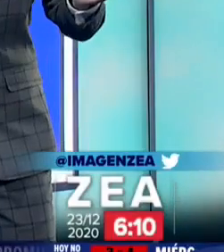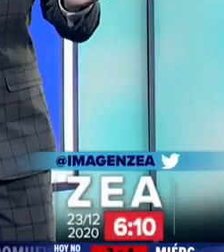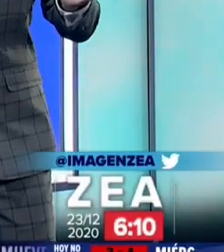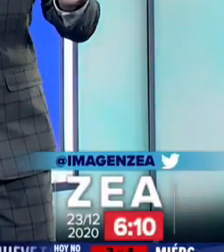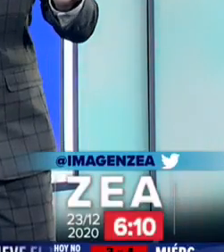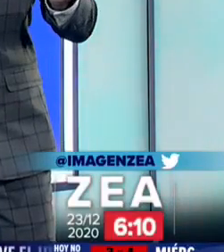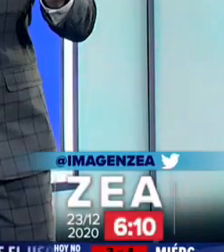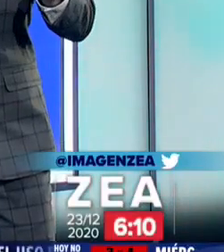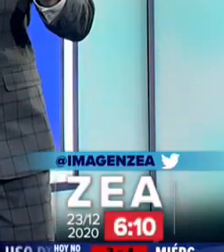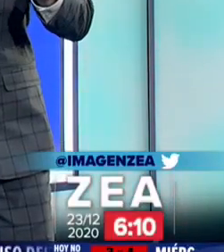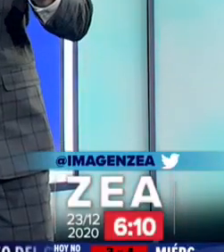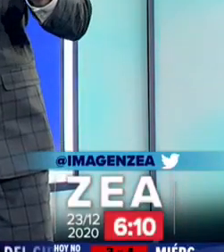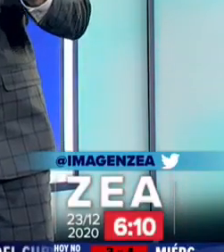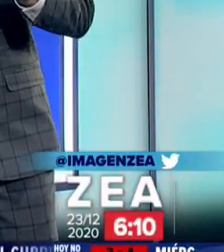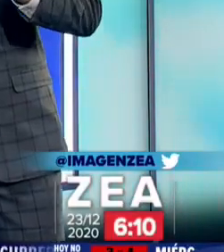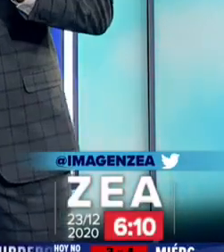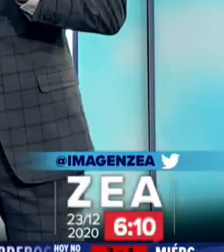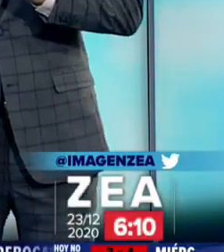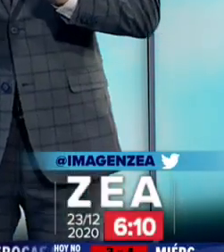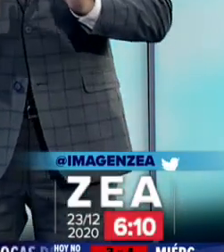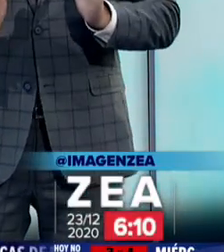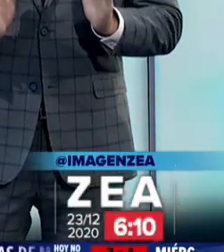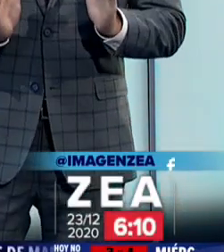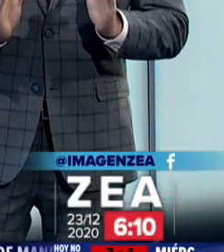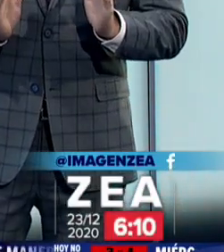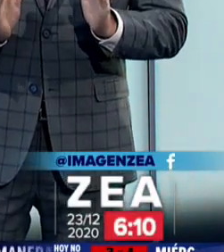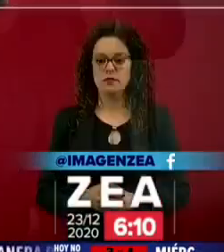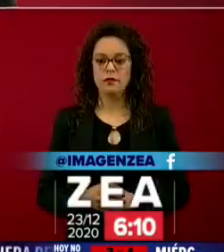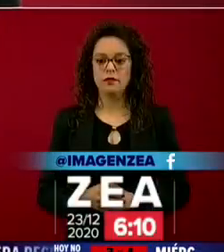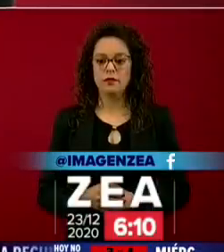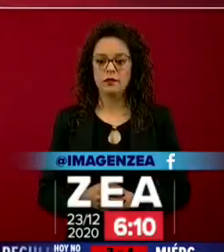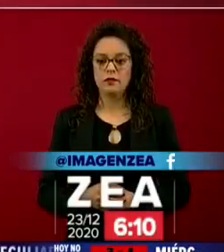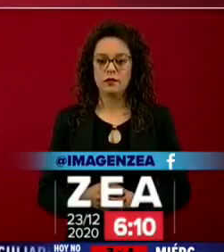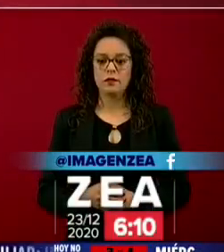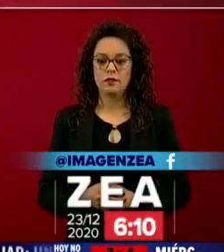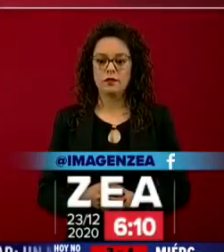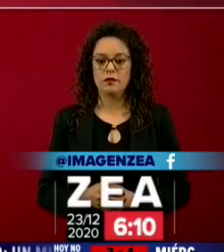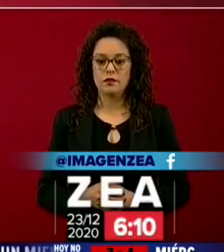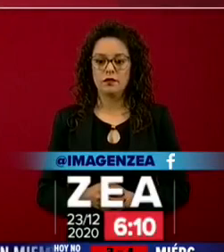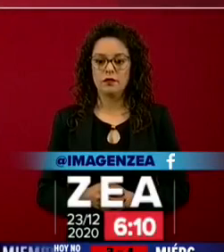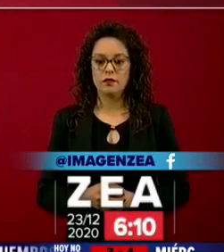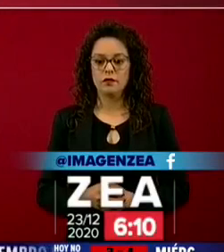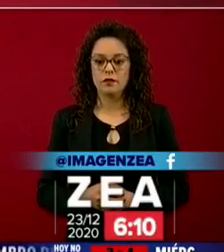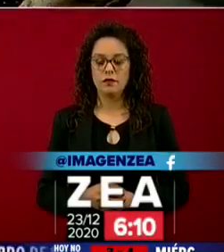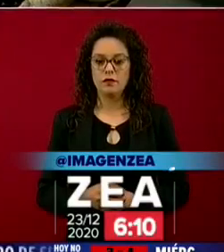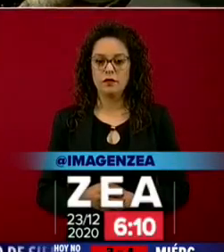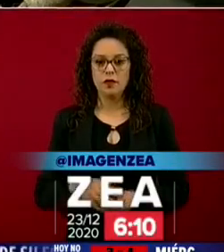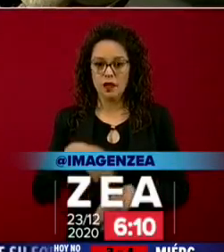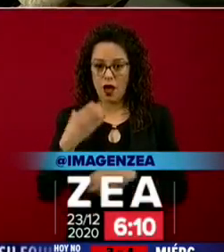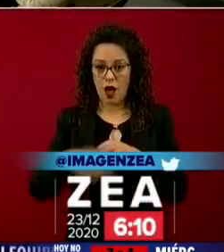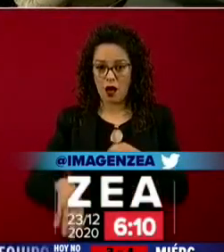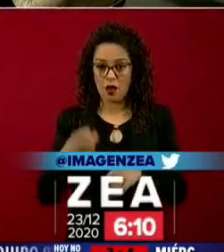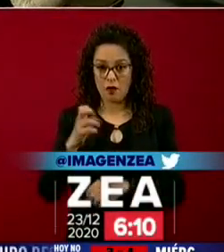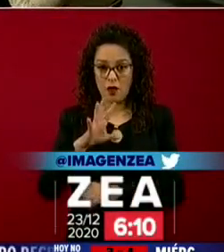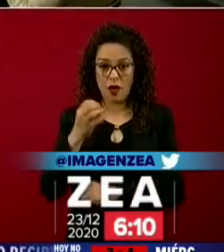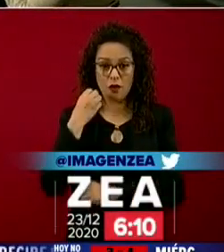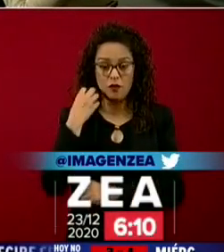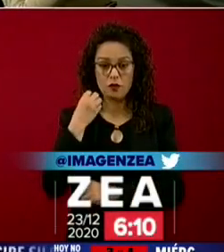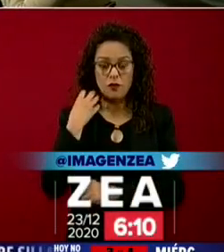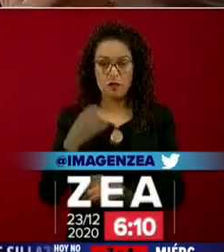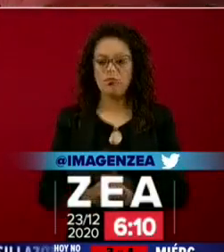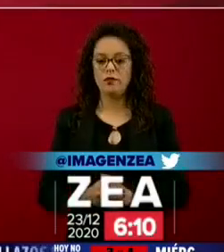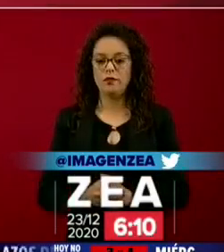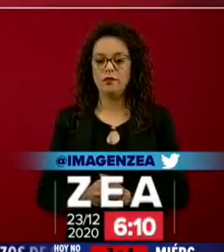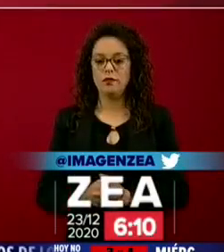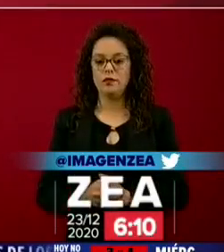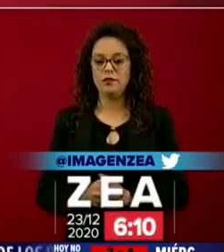y llegó la fecha así como en marzo le decíamos que un estaba atacando al mundo hoy la secretaria de relaciones exteriores a cargo de marcelo ebrad informó que